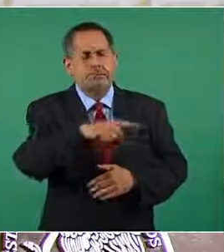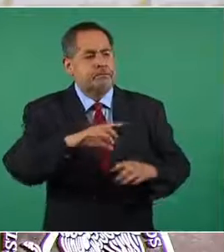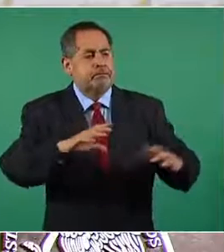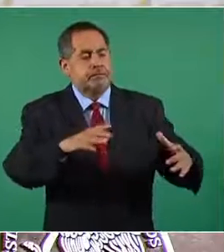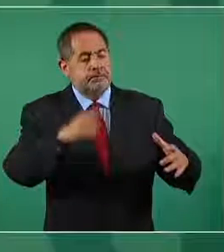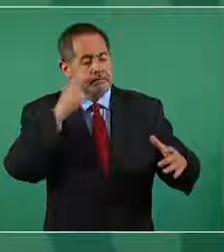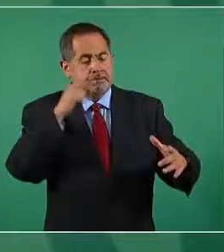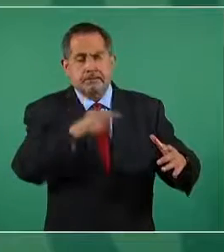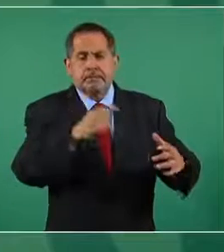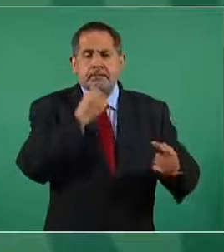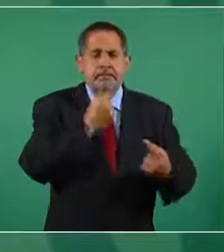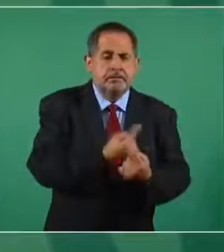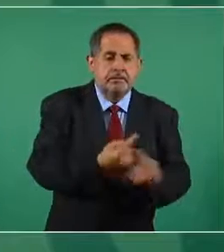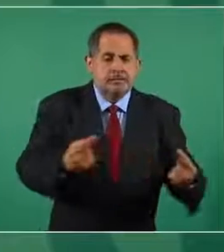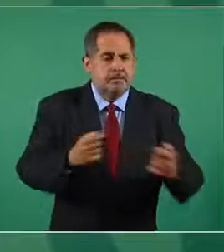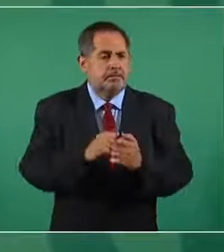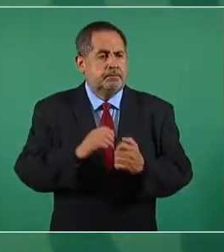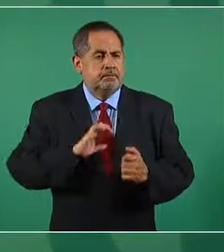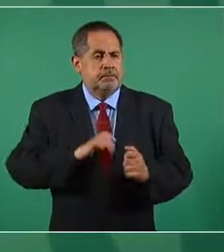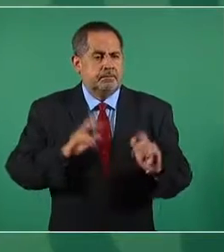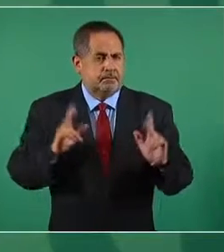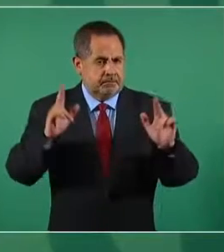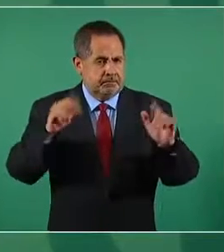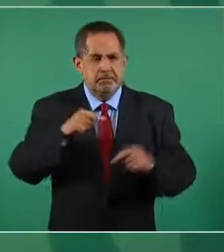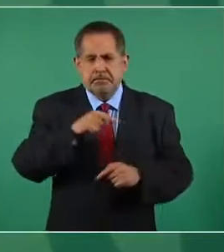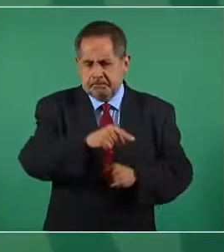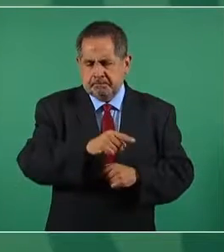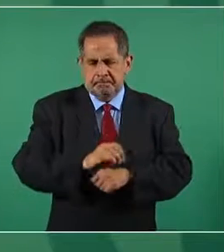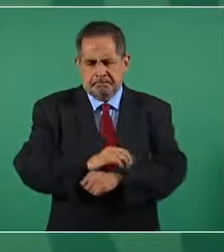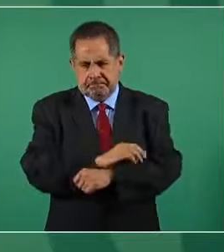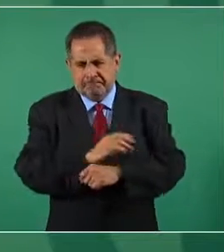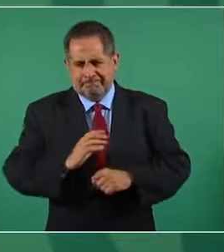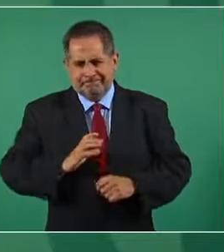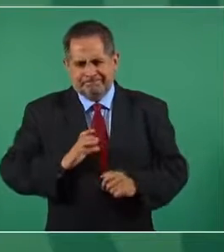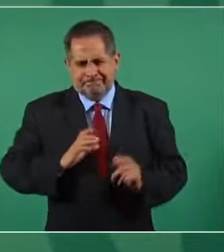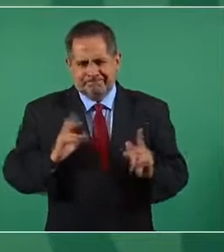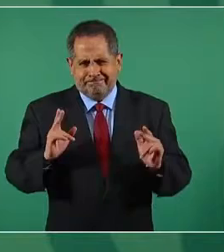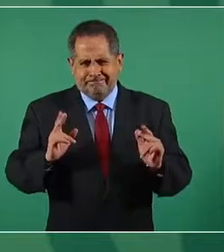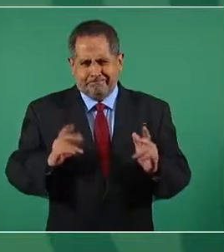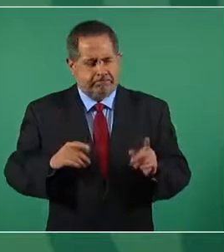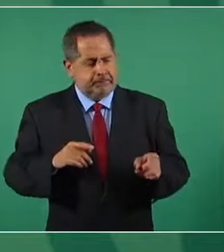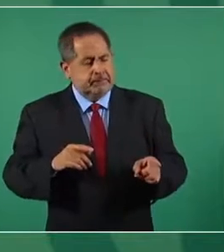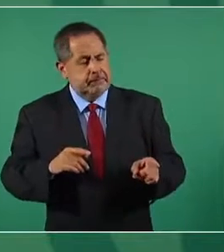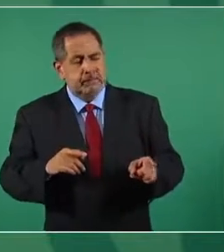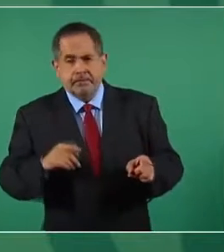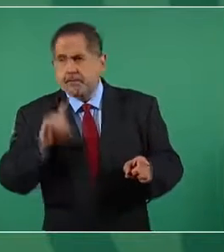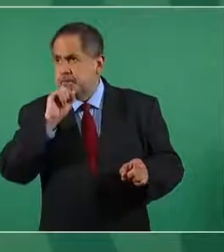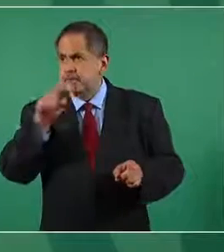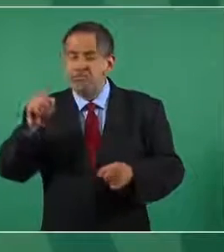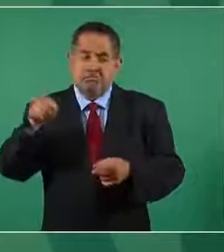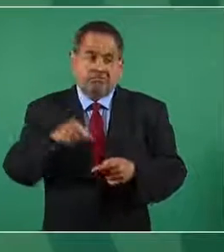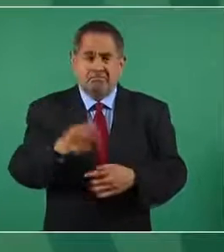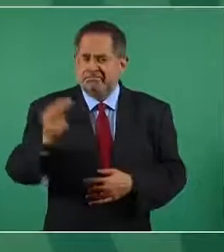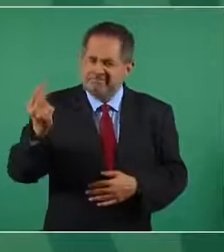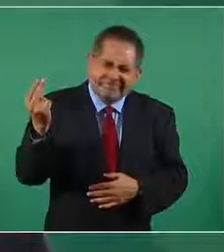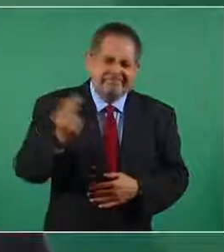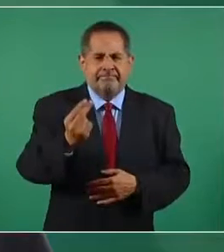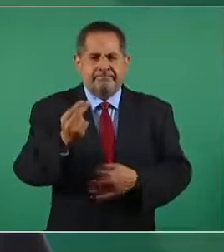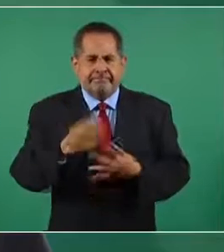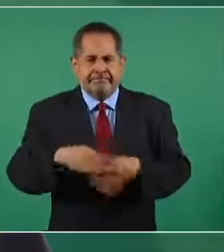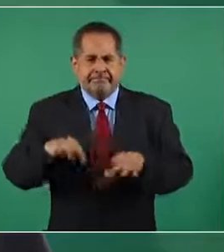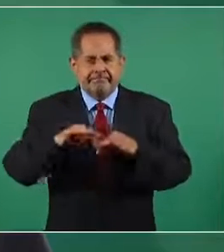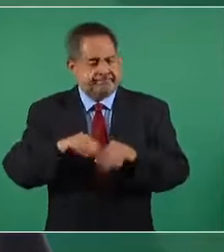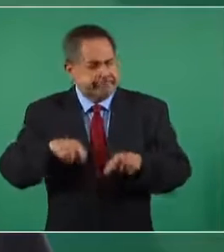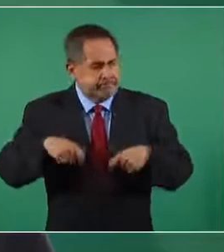atención de niños con cáncer, de quienes más requieren